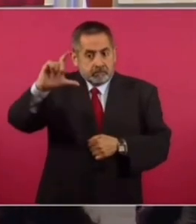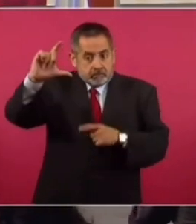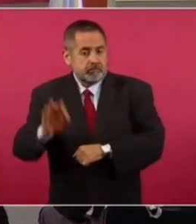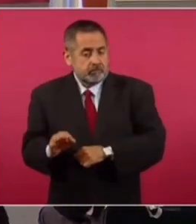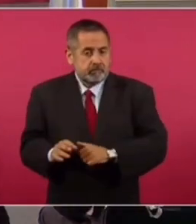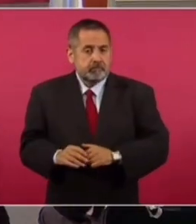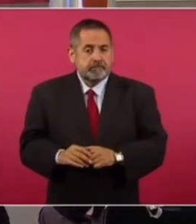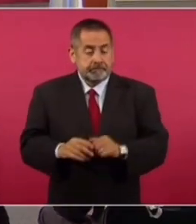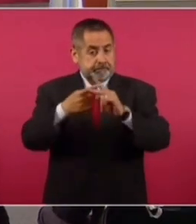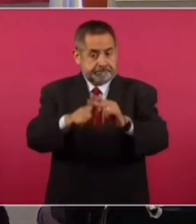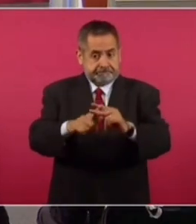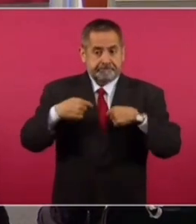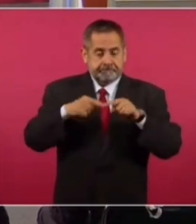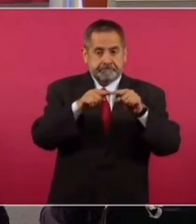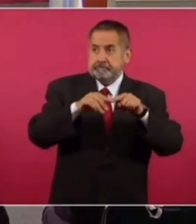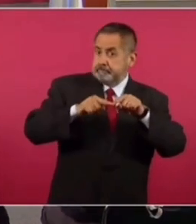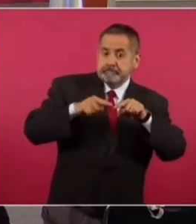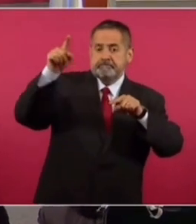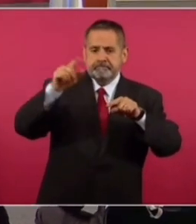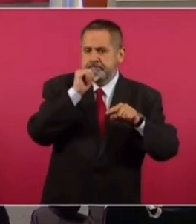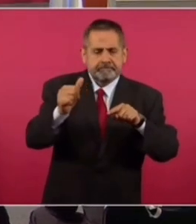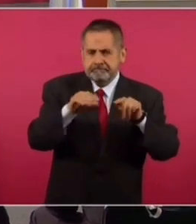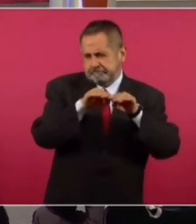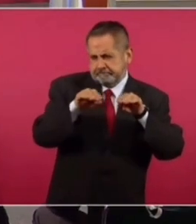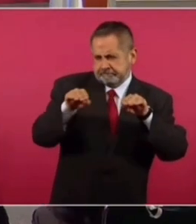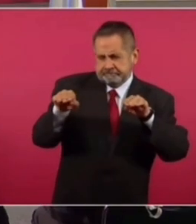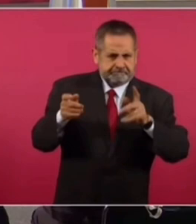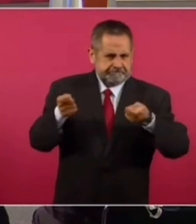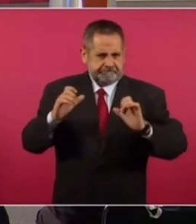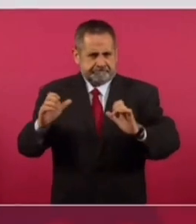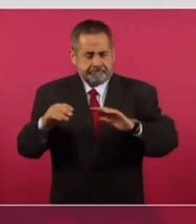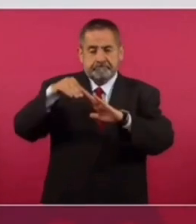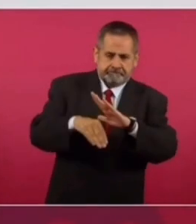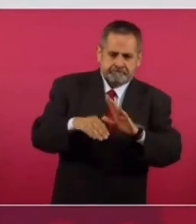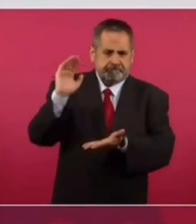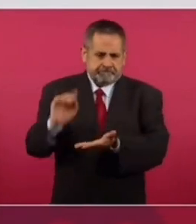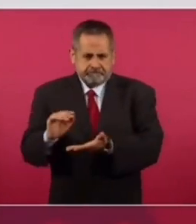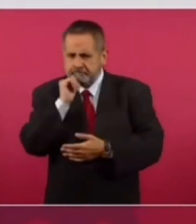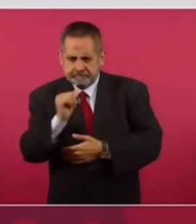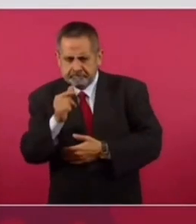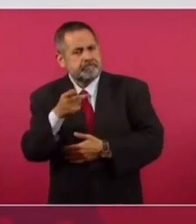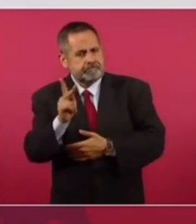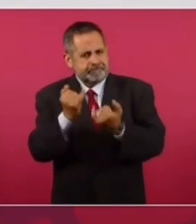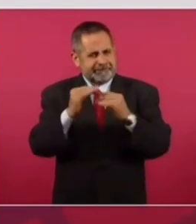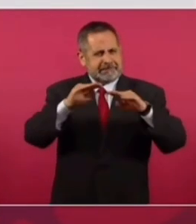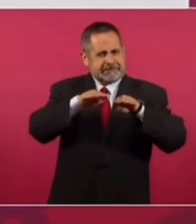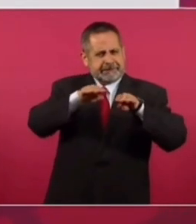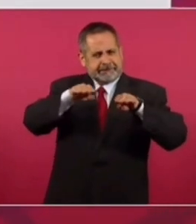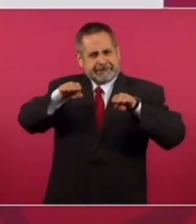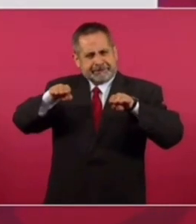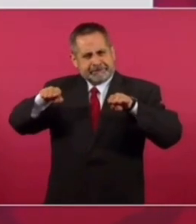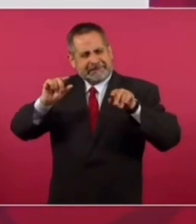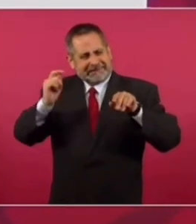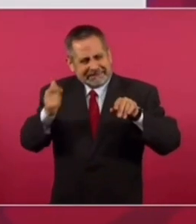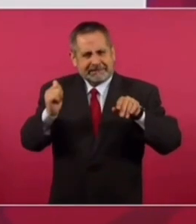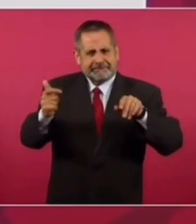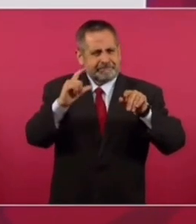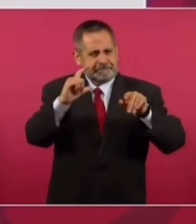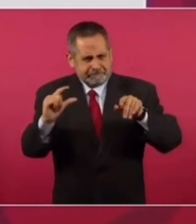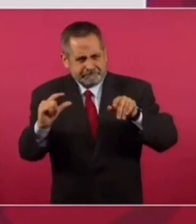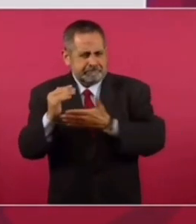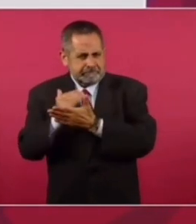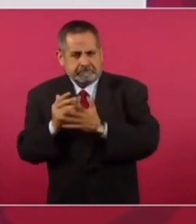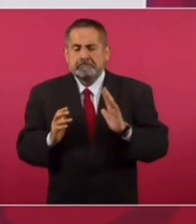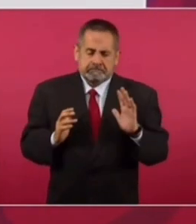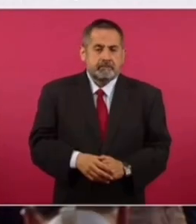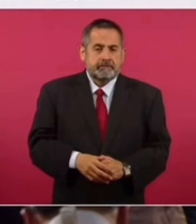tenemos nosotros y aquí no hemos aumentado no ha habido la dimensión que quisiéramos y hemos logrado aunque sea